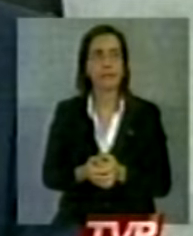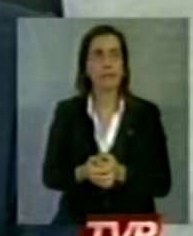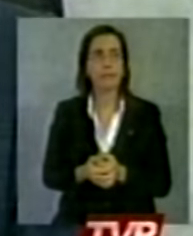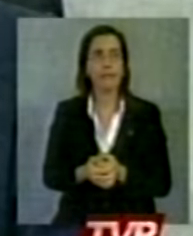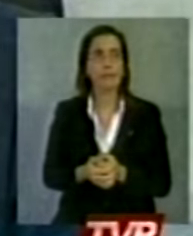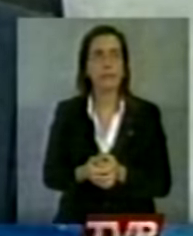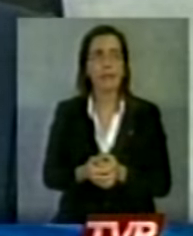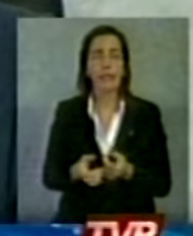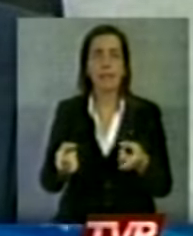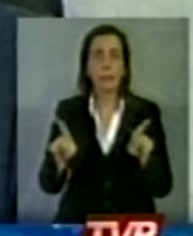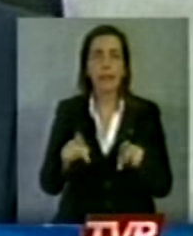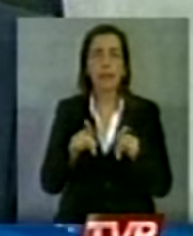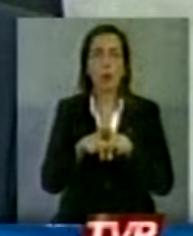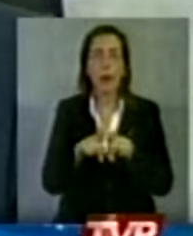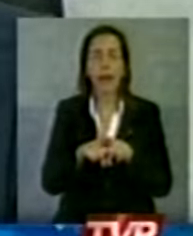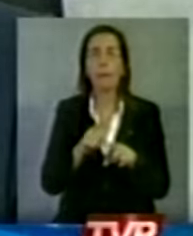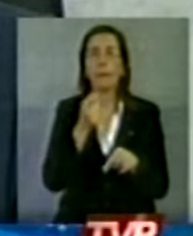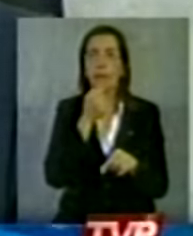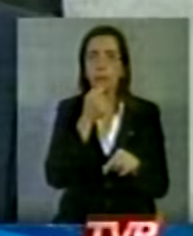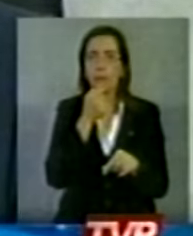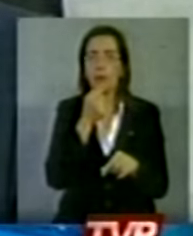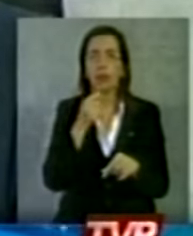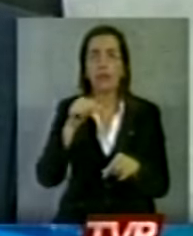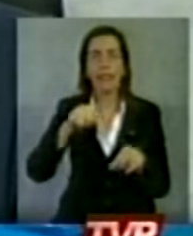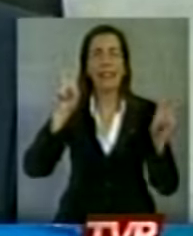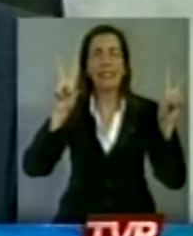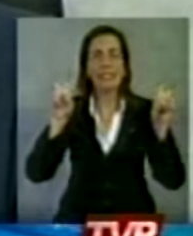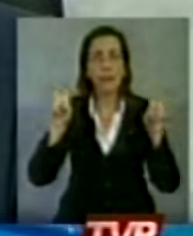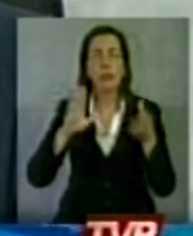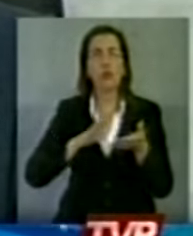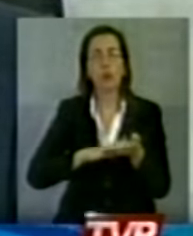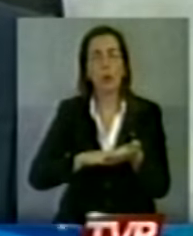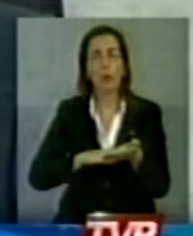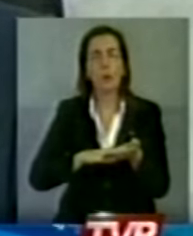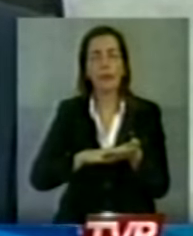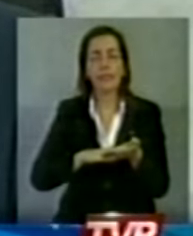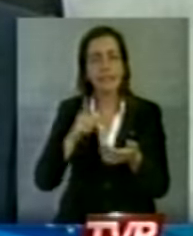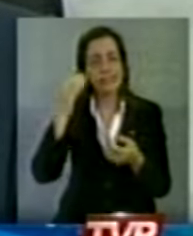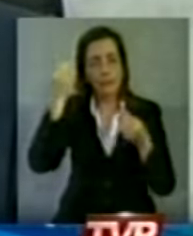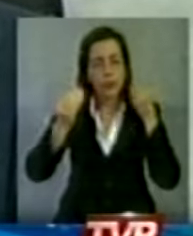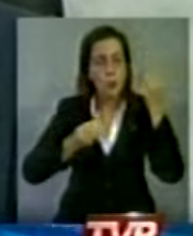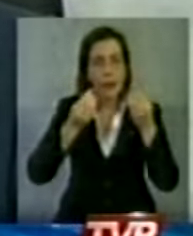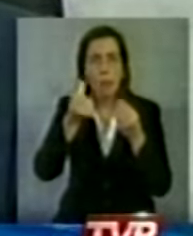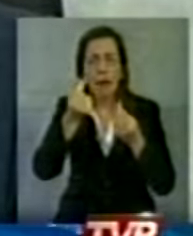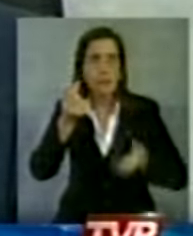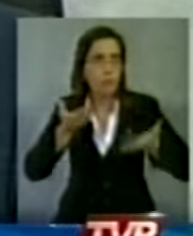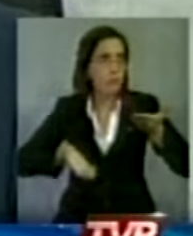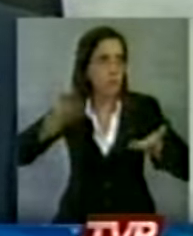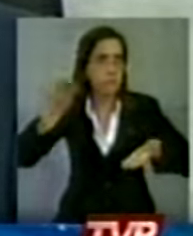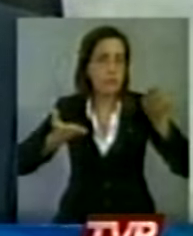Por sus efectos similares, percibimos también con preocupación el actual proceso inflacionario.